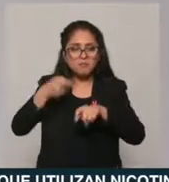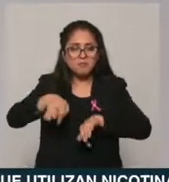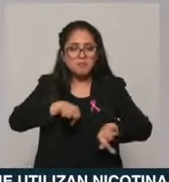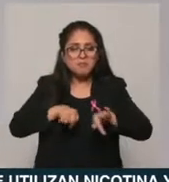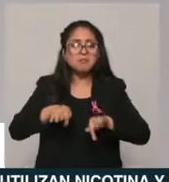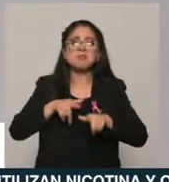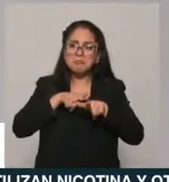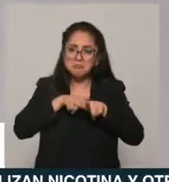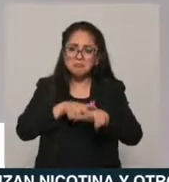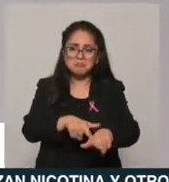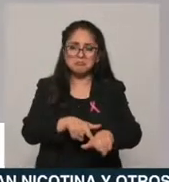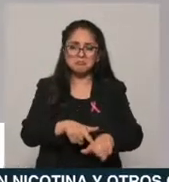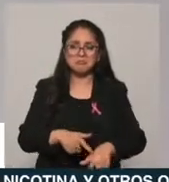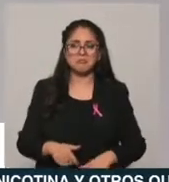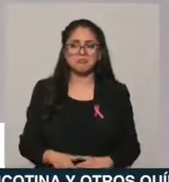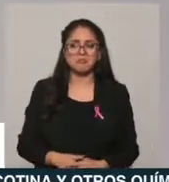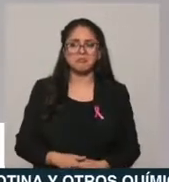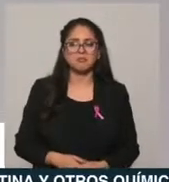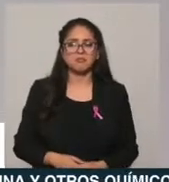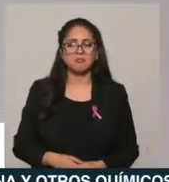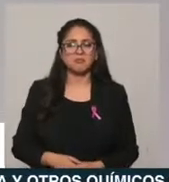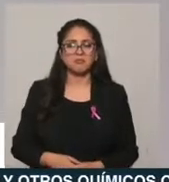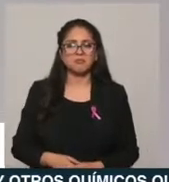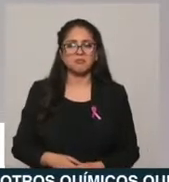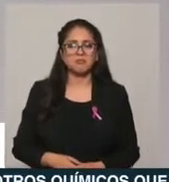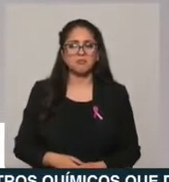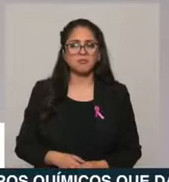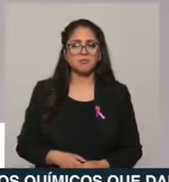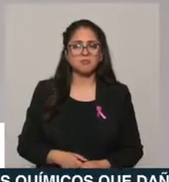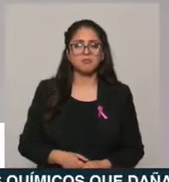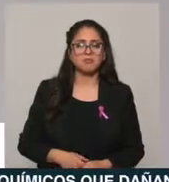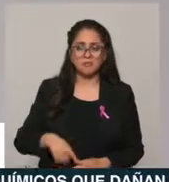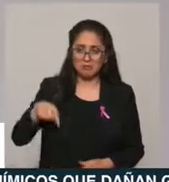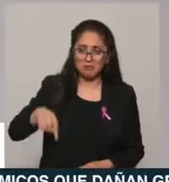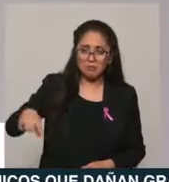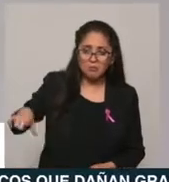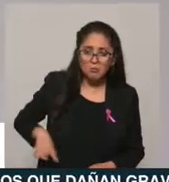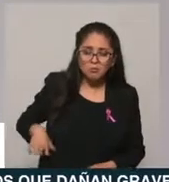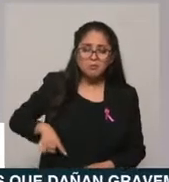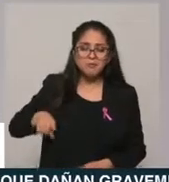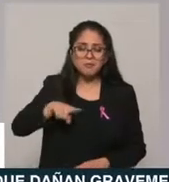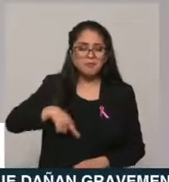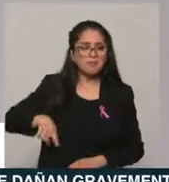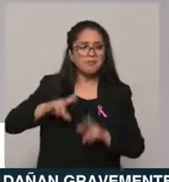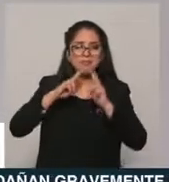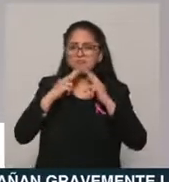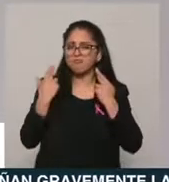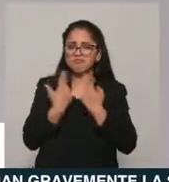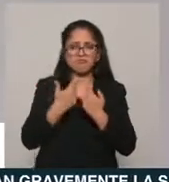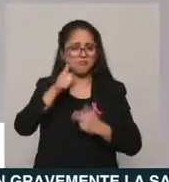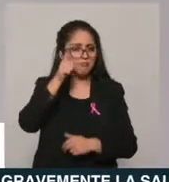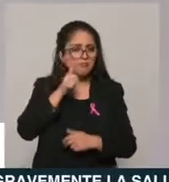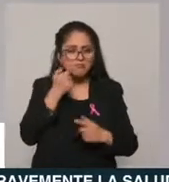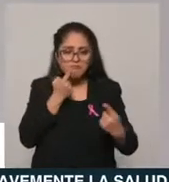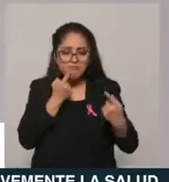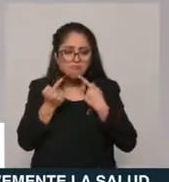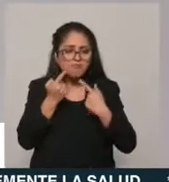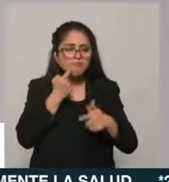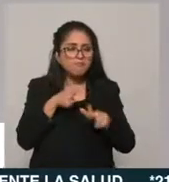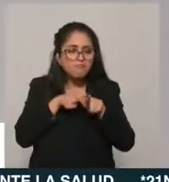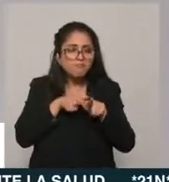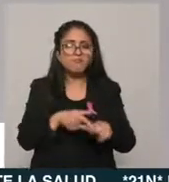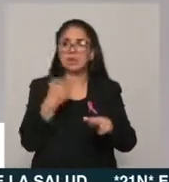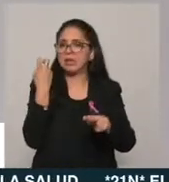Por parte de nosotros, la mesa siempre va a estar abierta. Nosotros, el diálogo siempre es la bandera